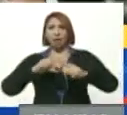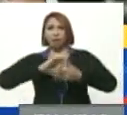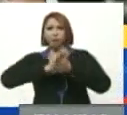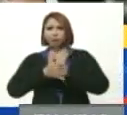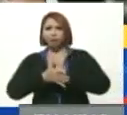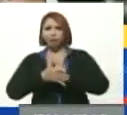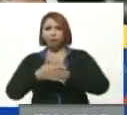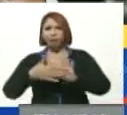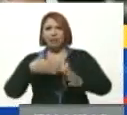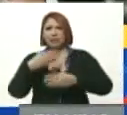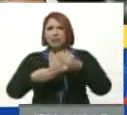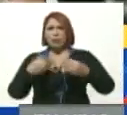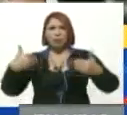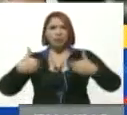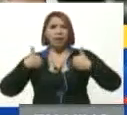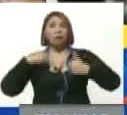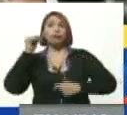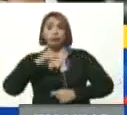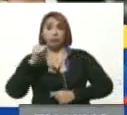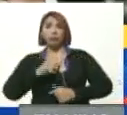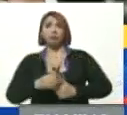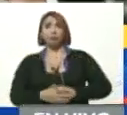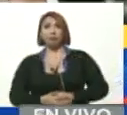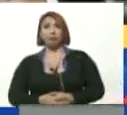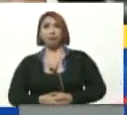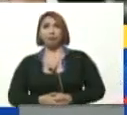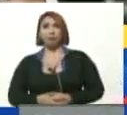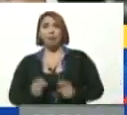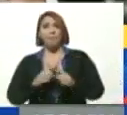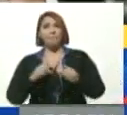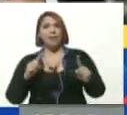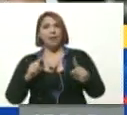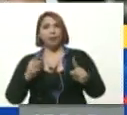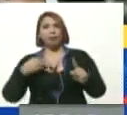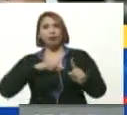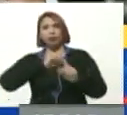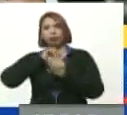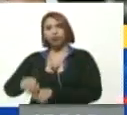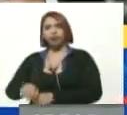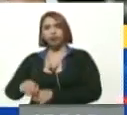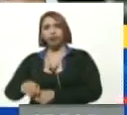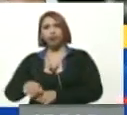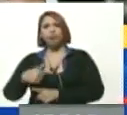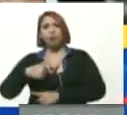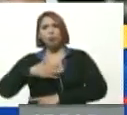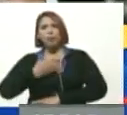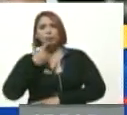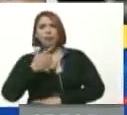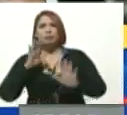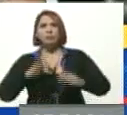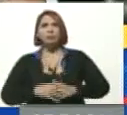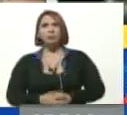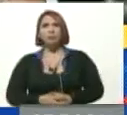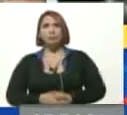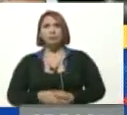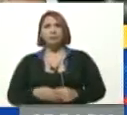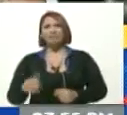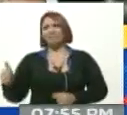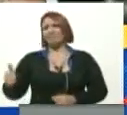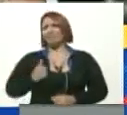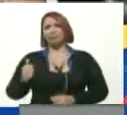Hicieron daño, hicieron daño. Pero los derrotamos. Y yo sí te puedo decir, hagan lo que